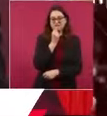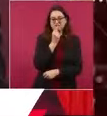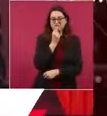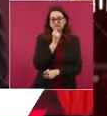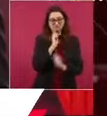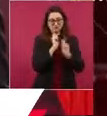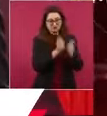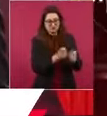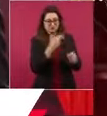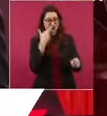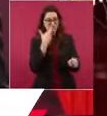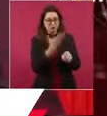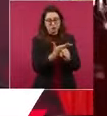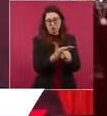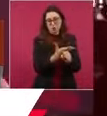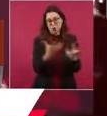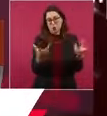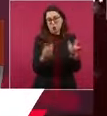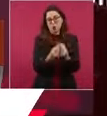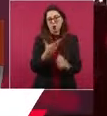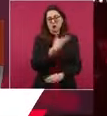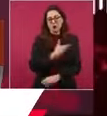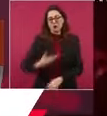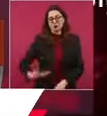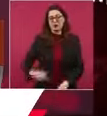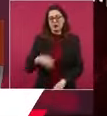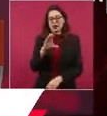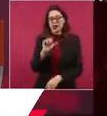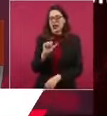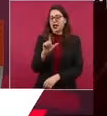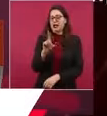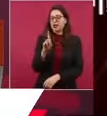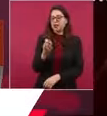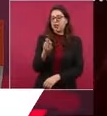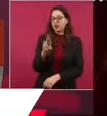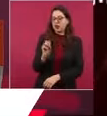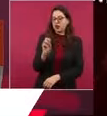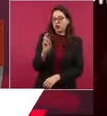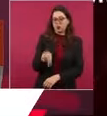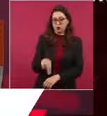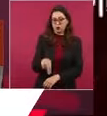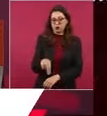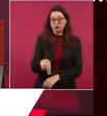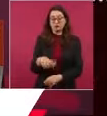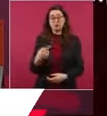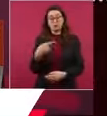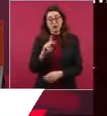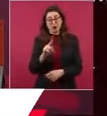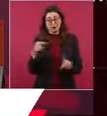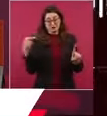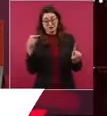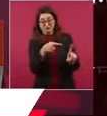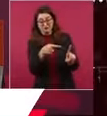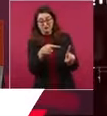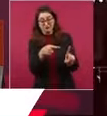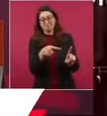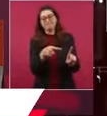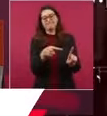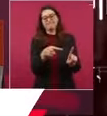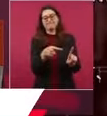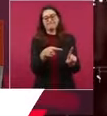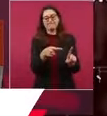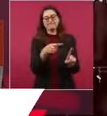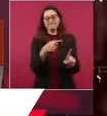lo económico, moral, político, sino con la transformación y arrancar de raíz al régimen